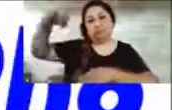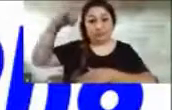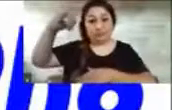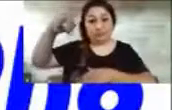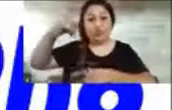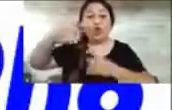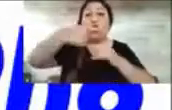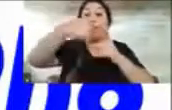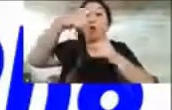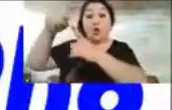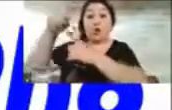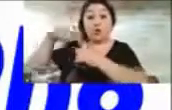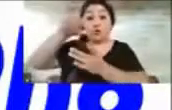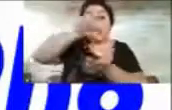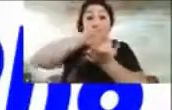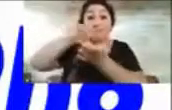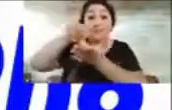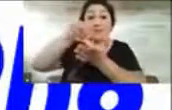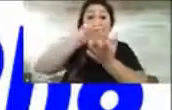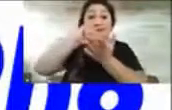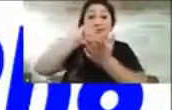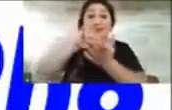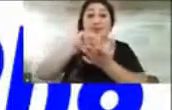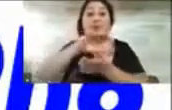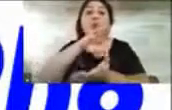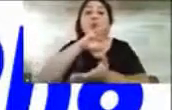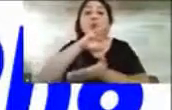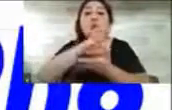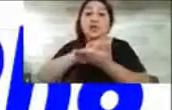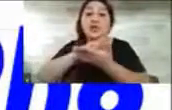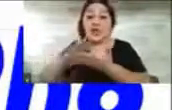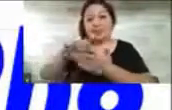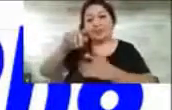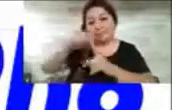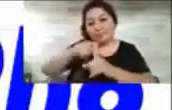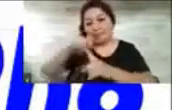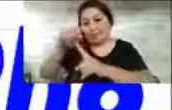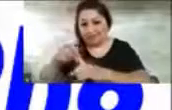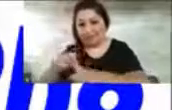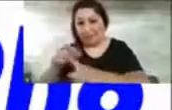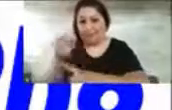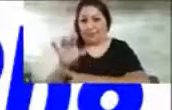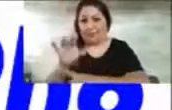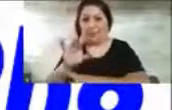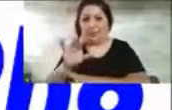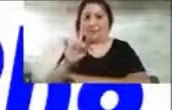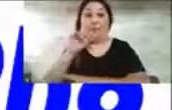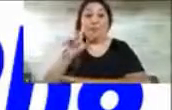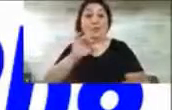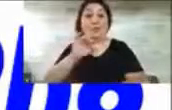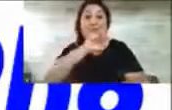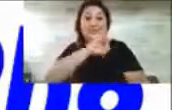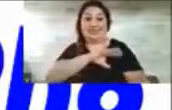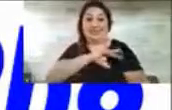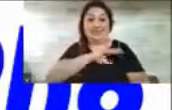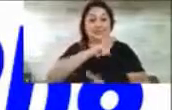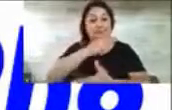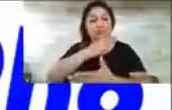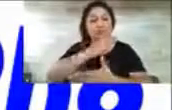otros países, que va a ser un uso gratuito acotado, para Chile va a ser entonces gratuito de